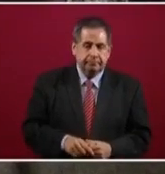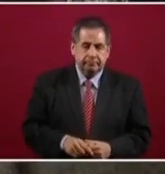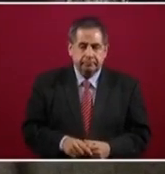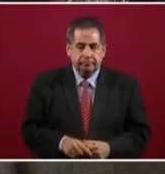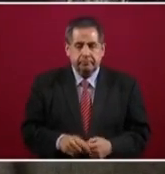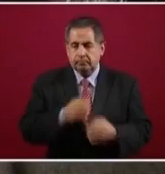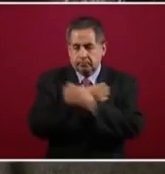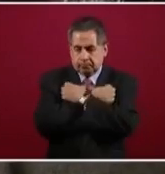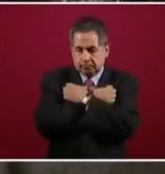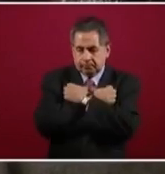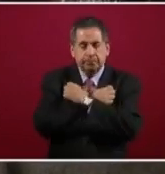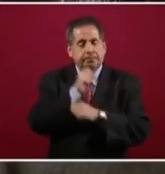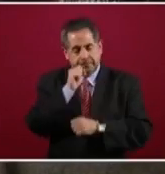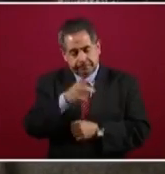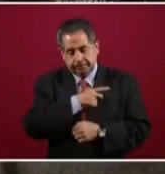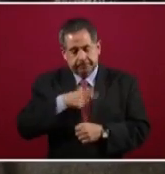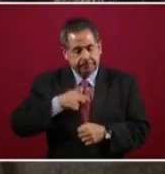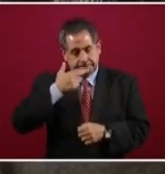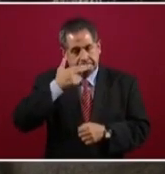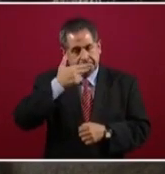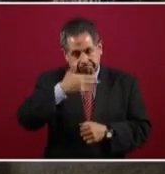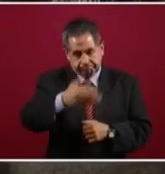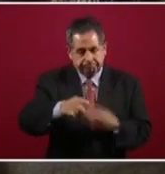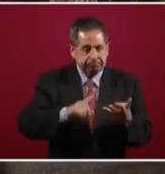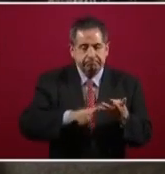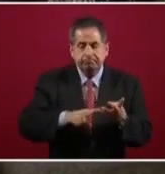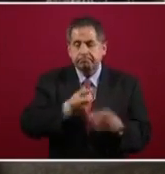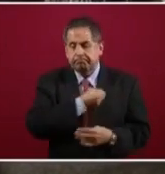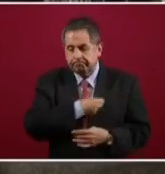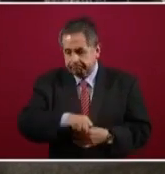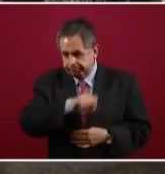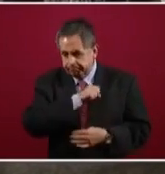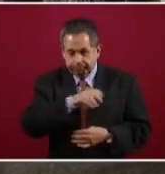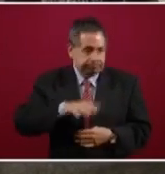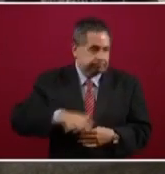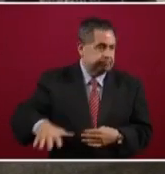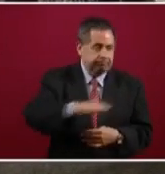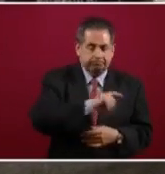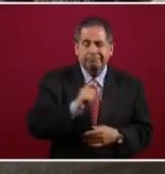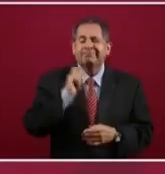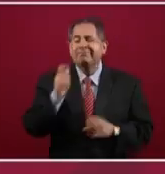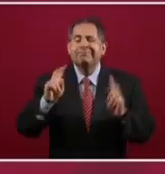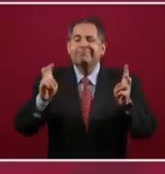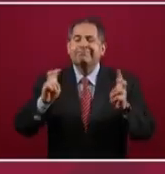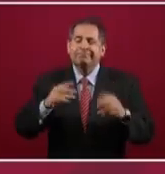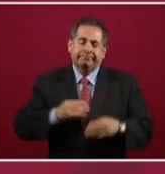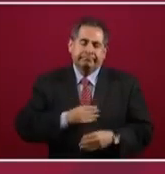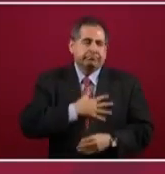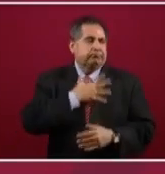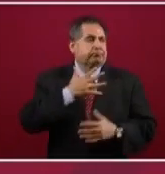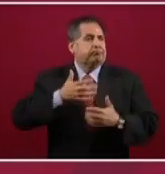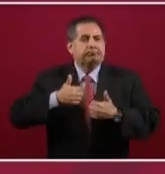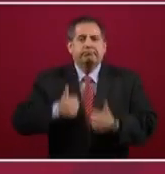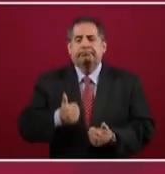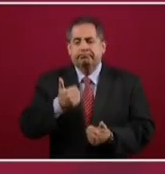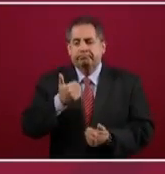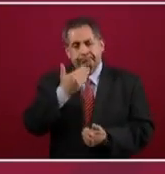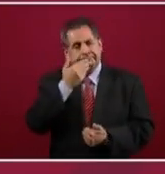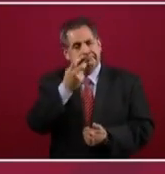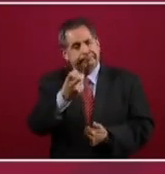mejorar la educación, la salud, en general el bienestar. Esa es otra